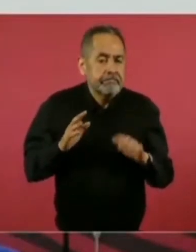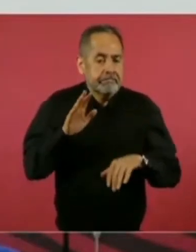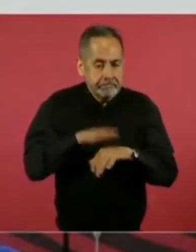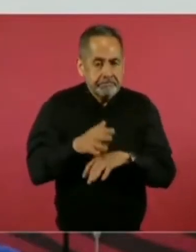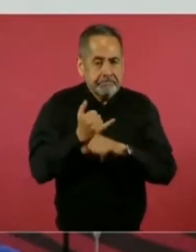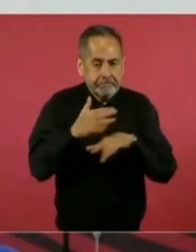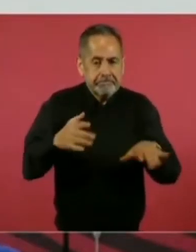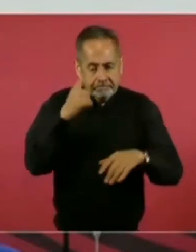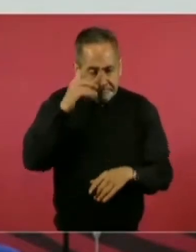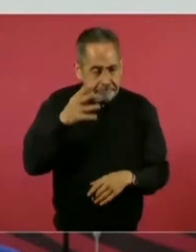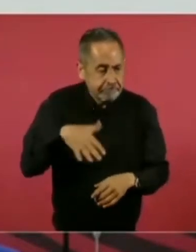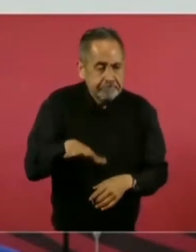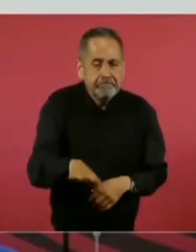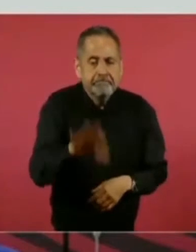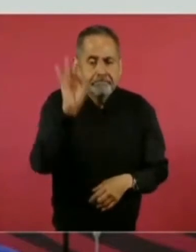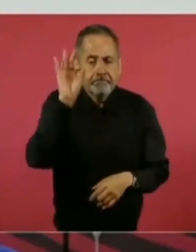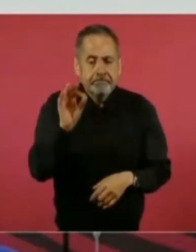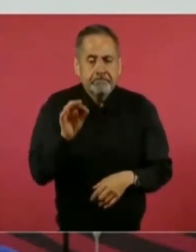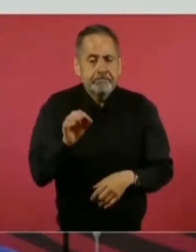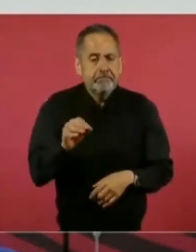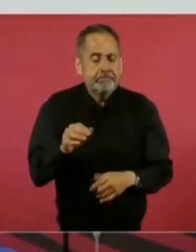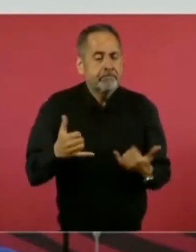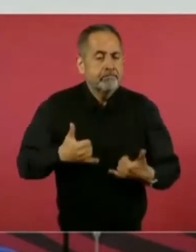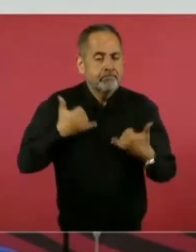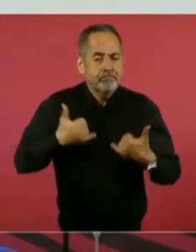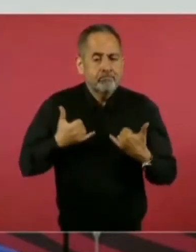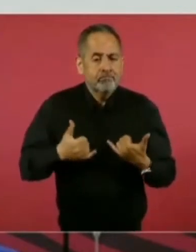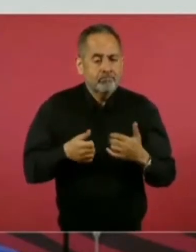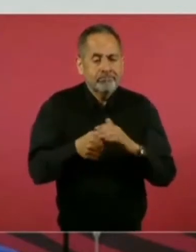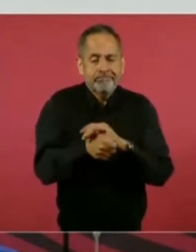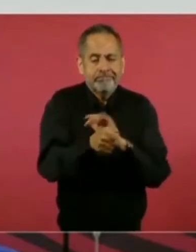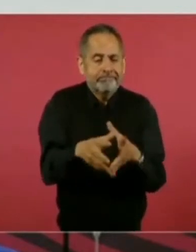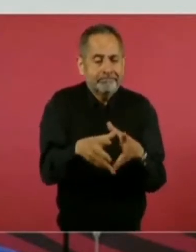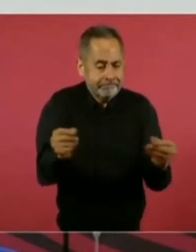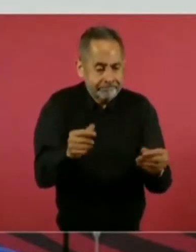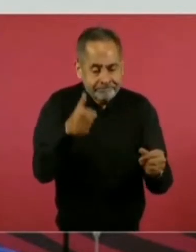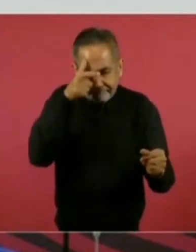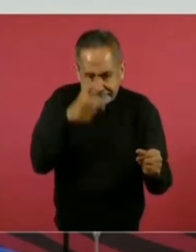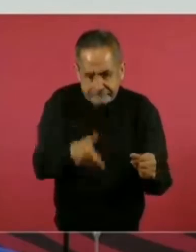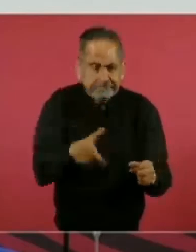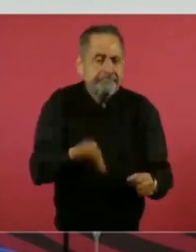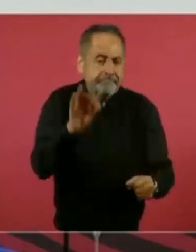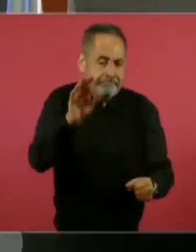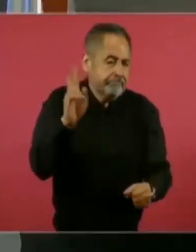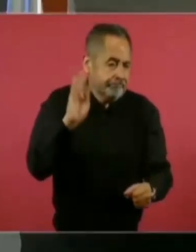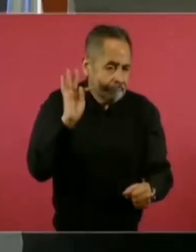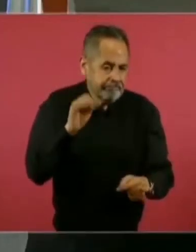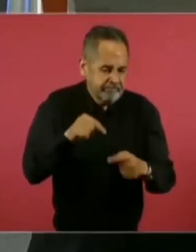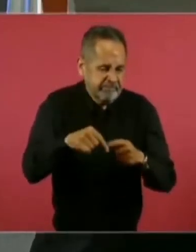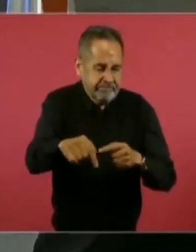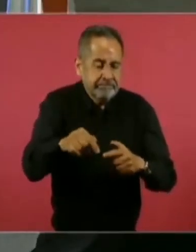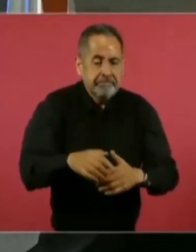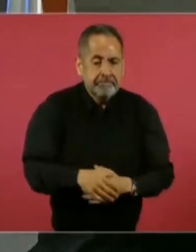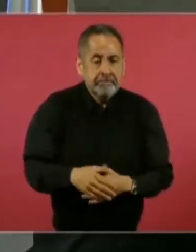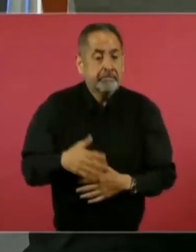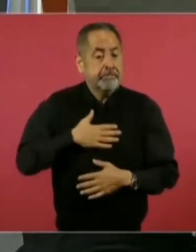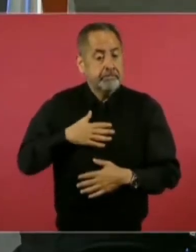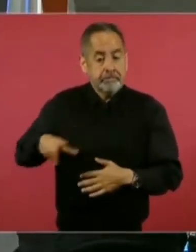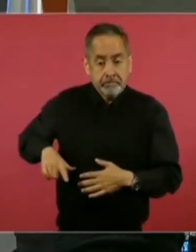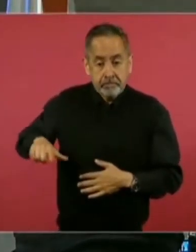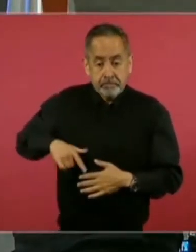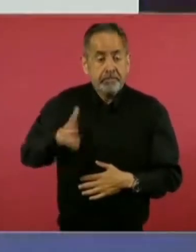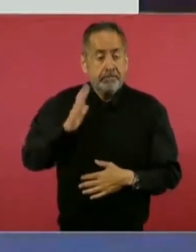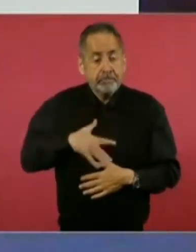información para encontrar a los estudiantes desaparecidos. Añado que durante nuestro gobierno la búsqueda en